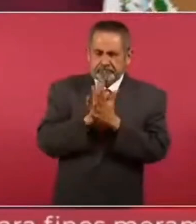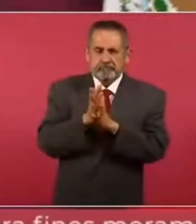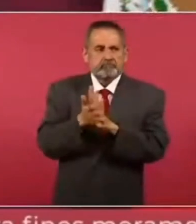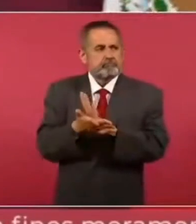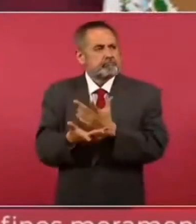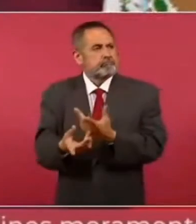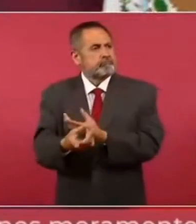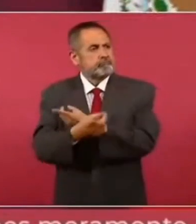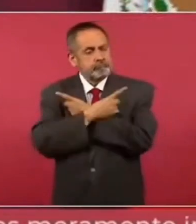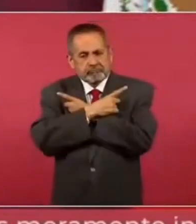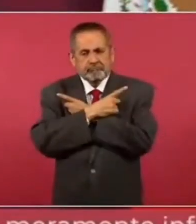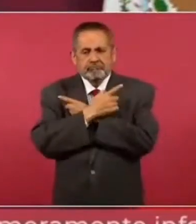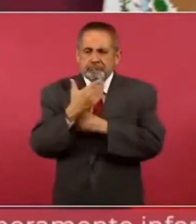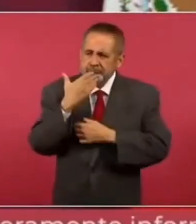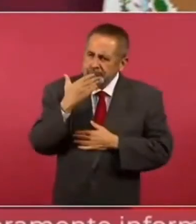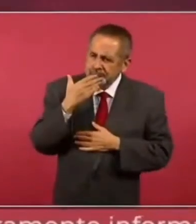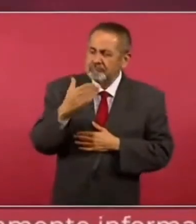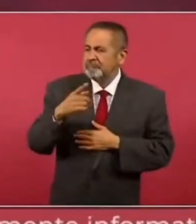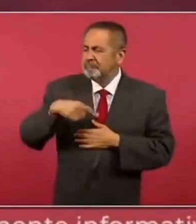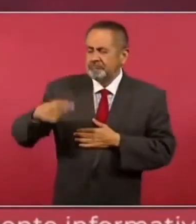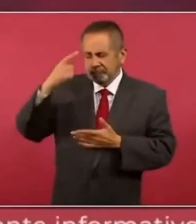a México.